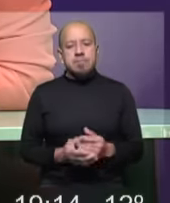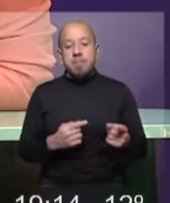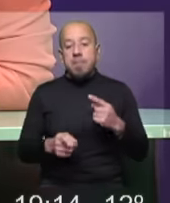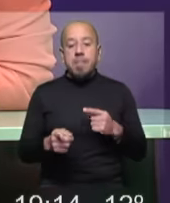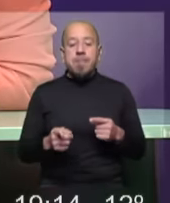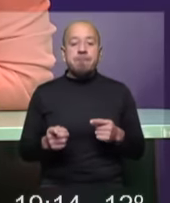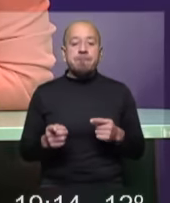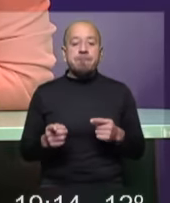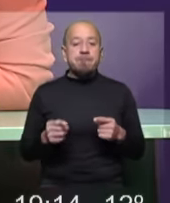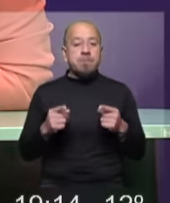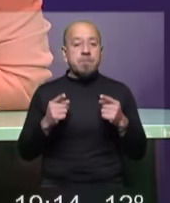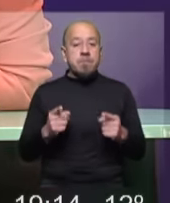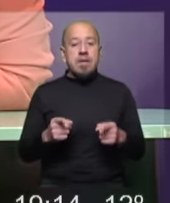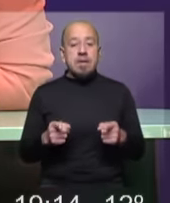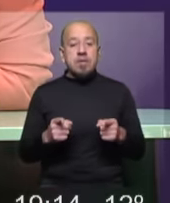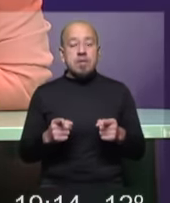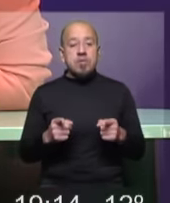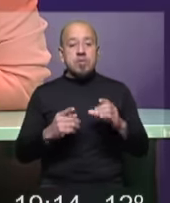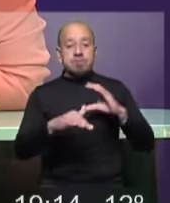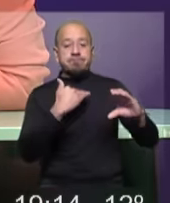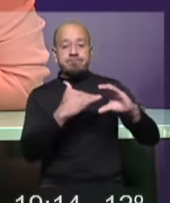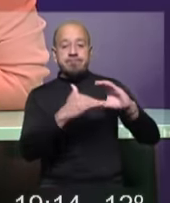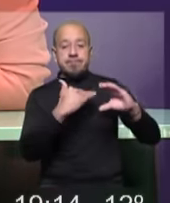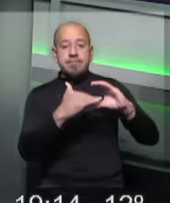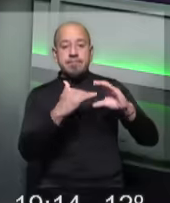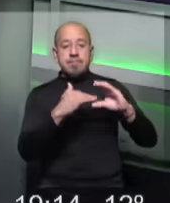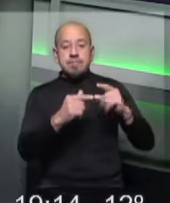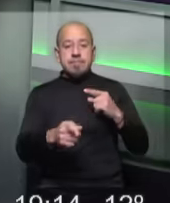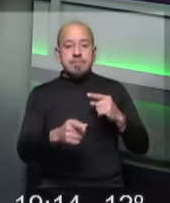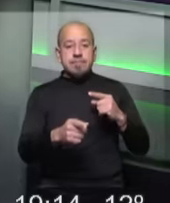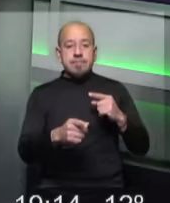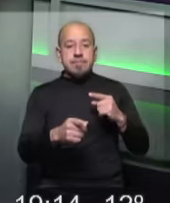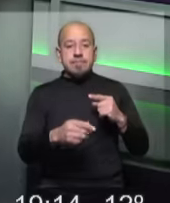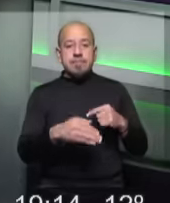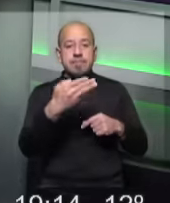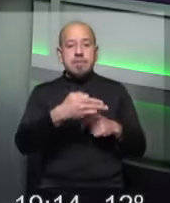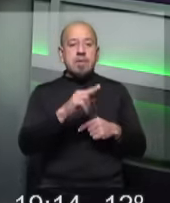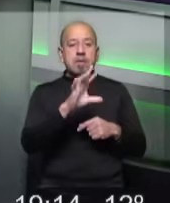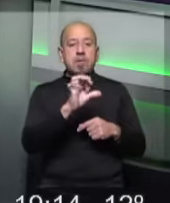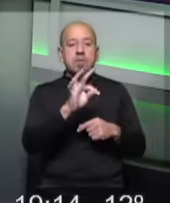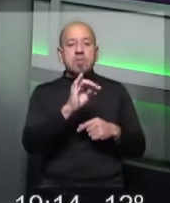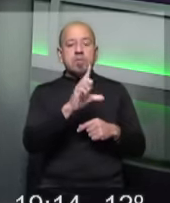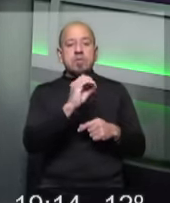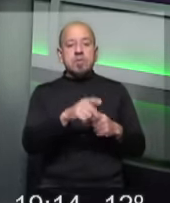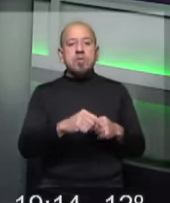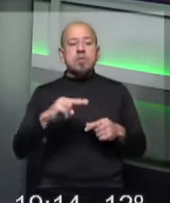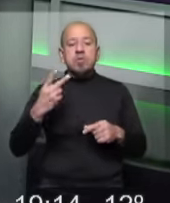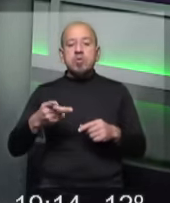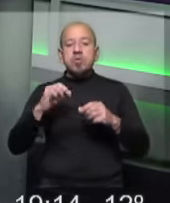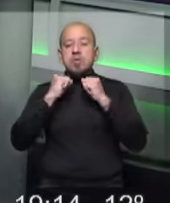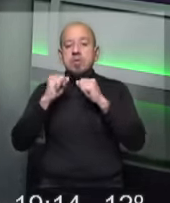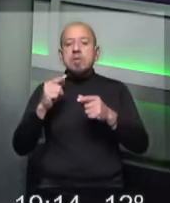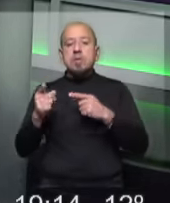Recordemos que estos mismos chats de los que están hablando el canciller y la entonces subsecretaria de Relaciones